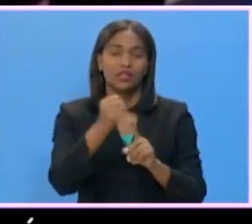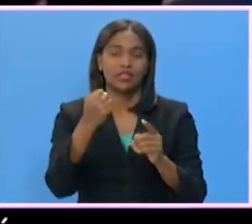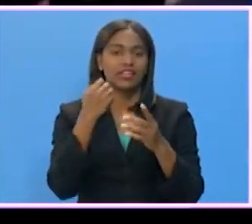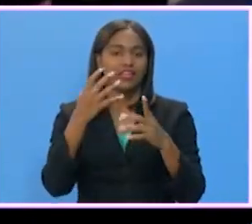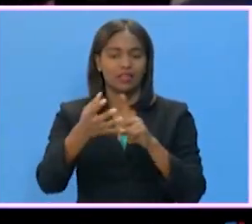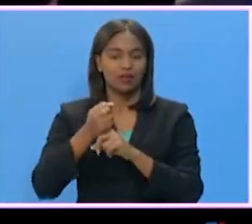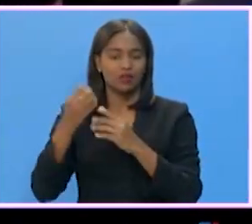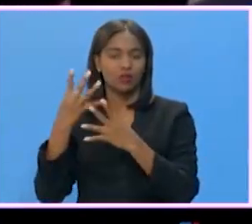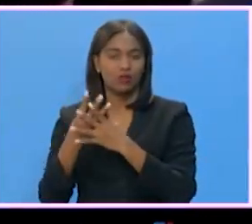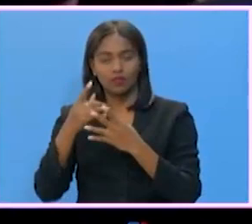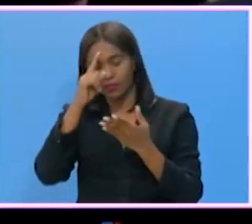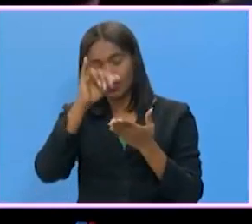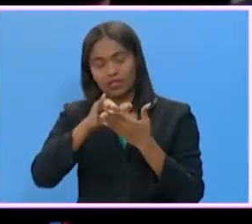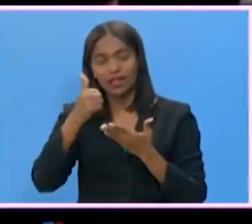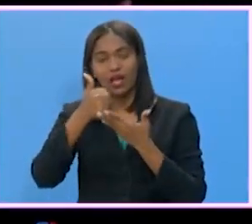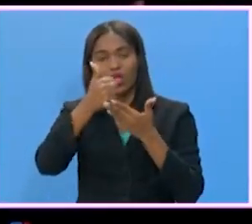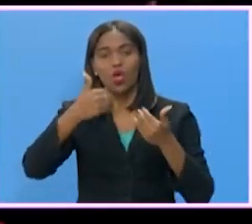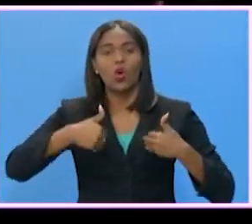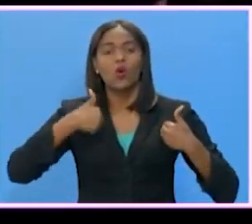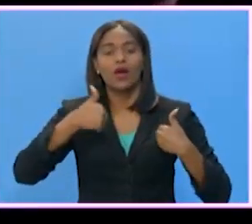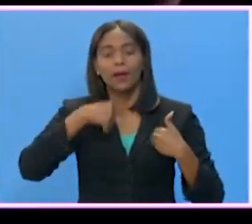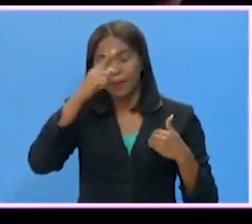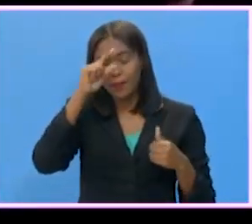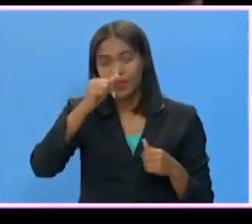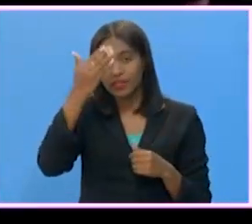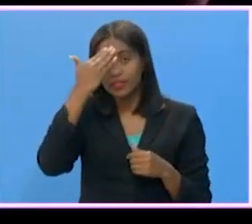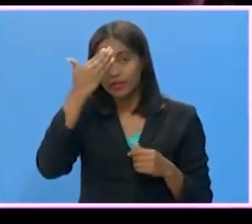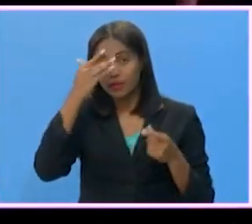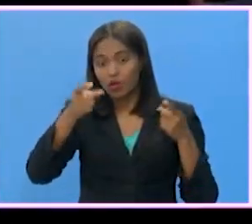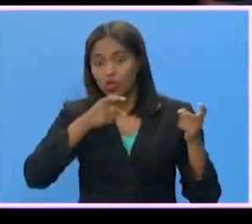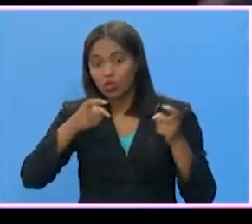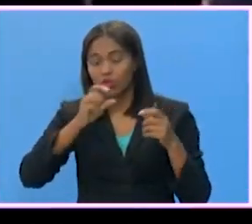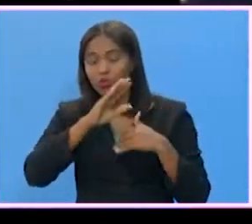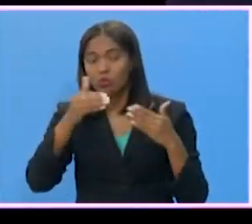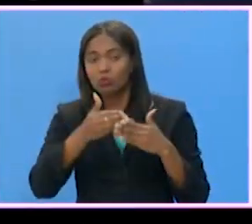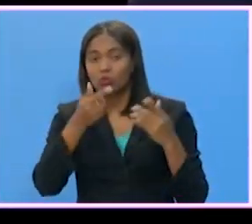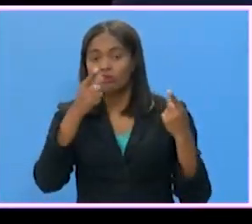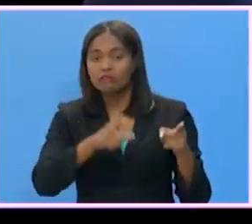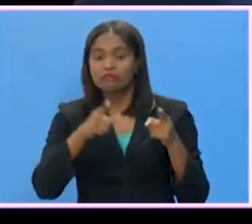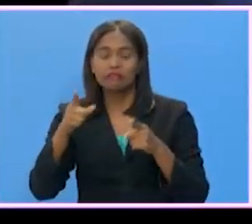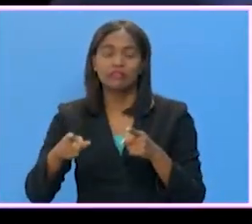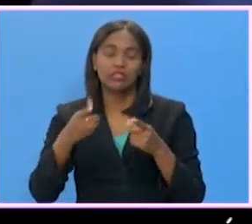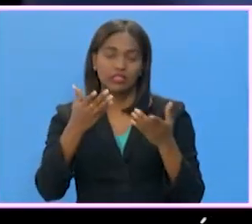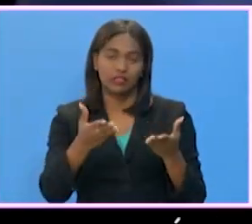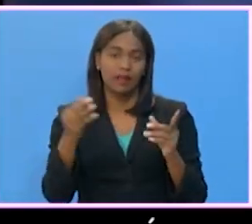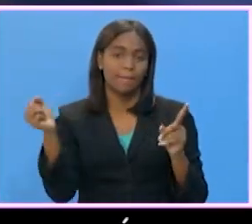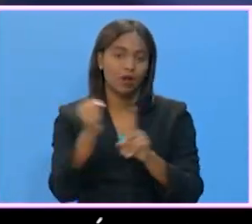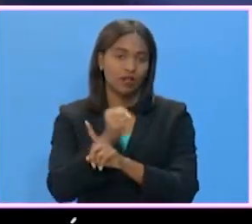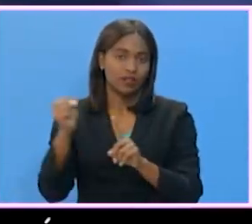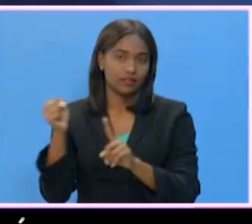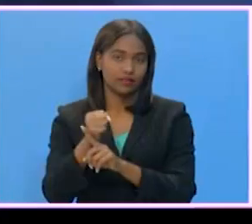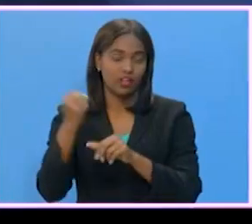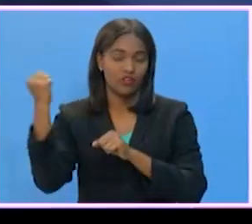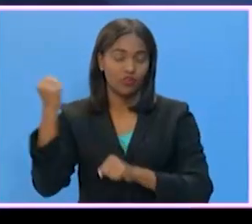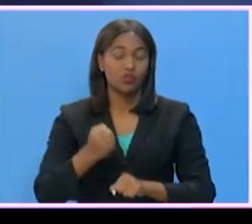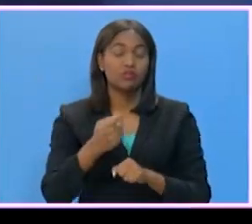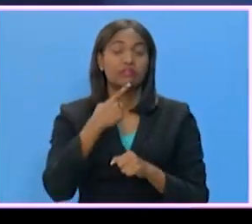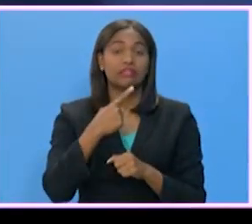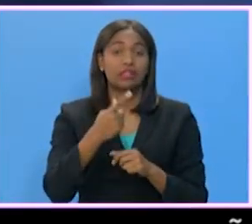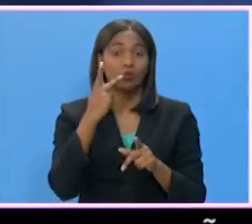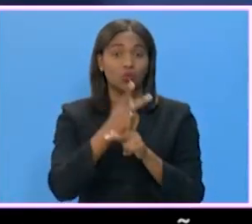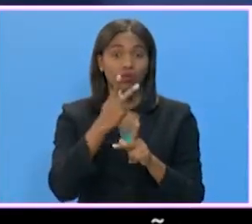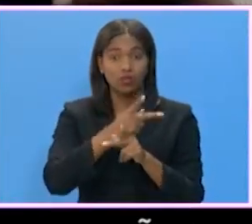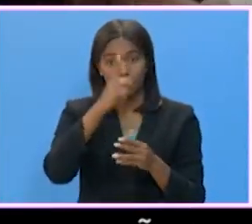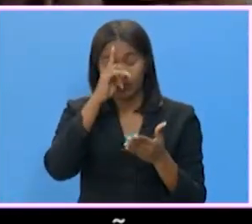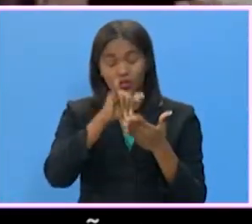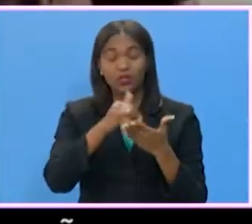cual facilita herramientas a los jóvenes para identificar y controlar los disparadores de las conductas violentas. La Fundación asegura que prevenir